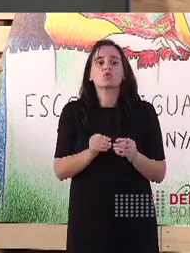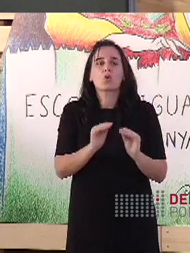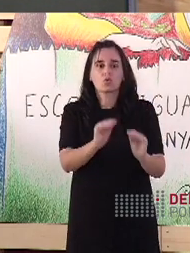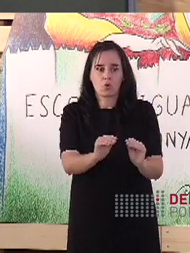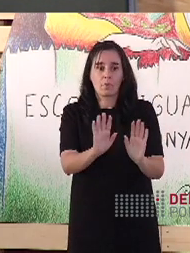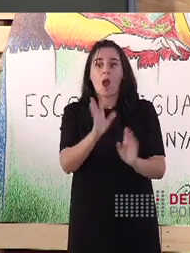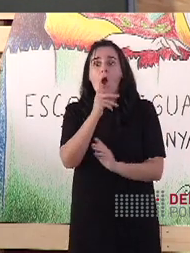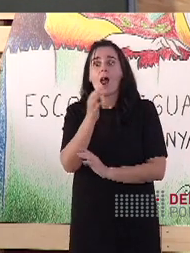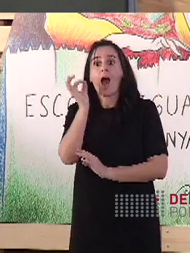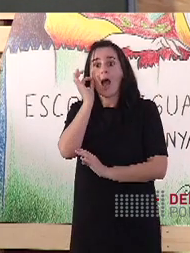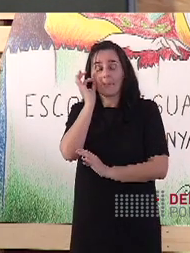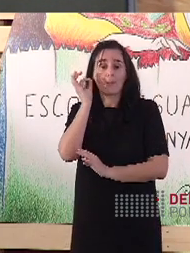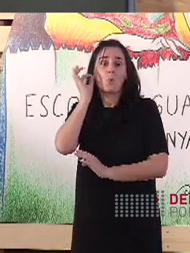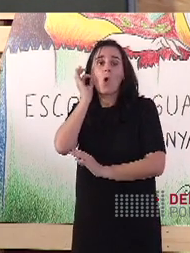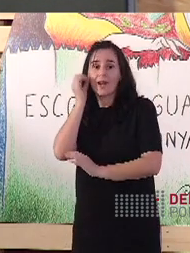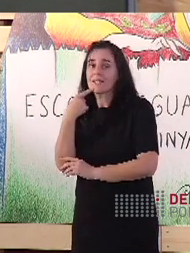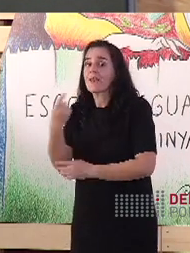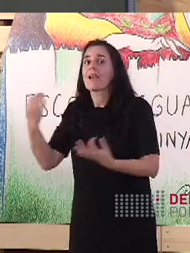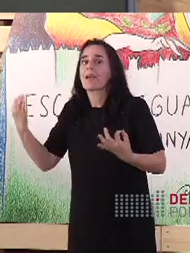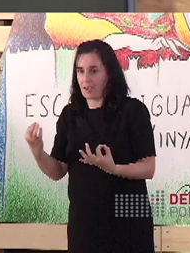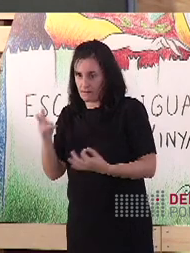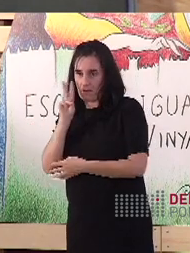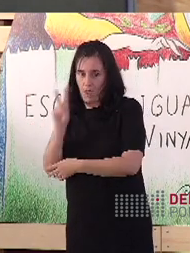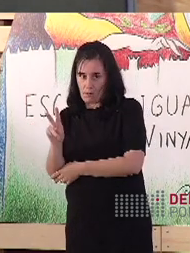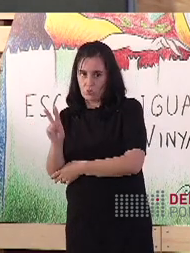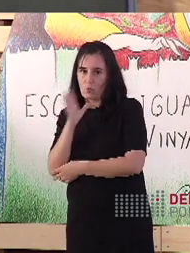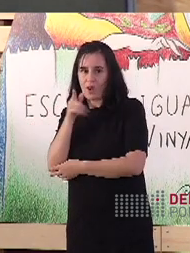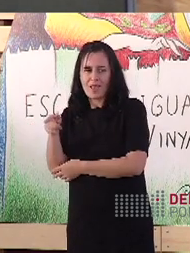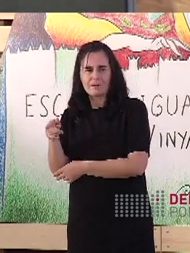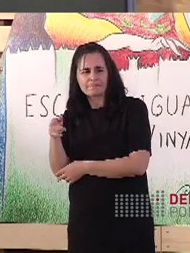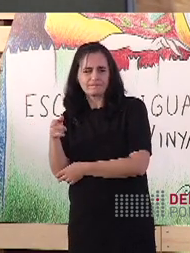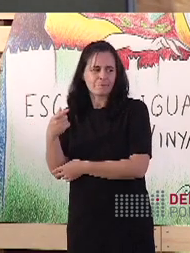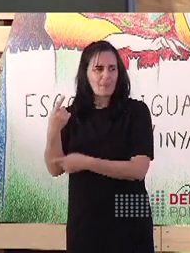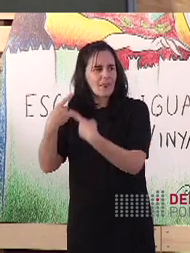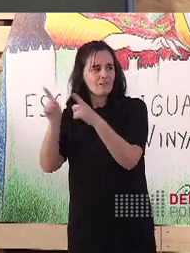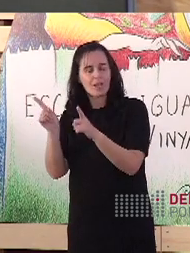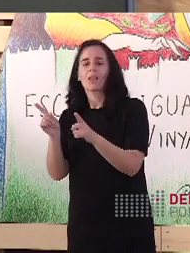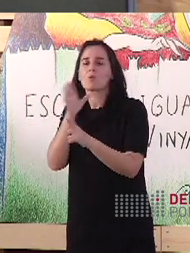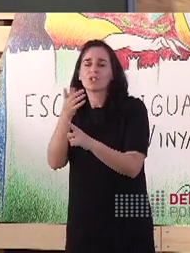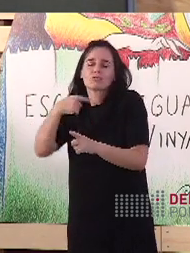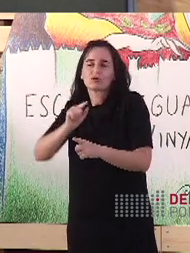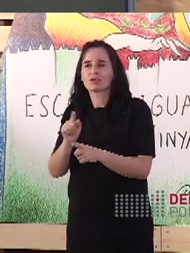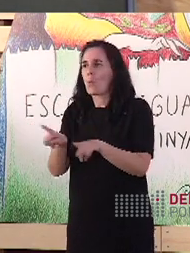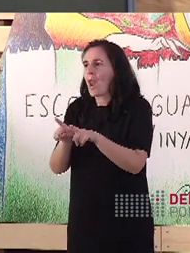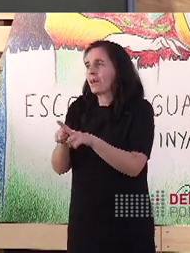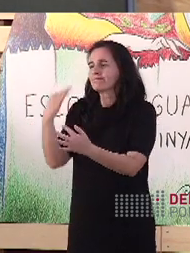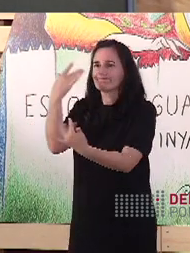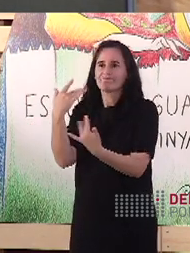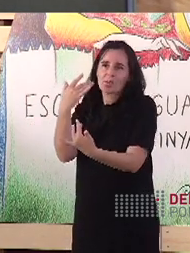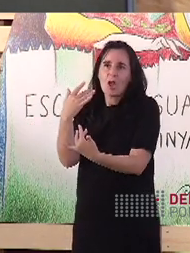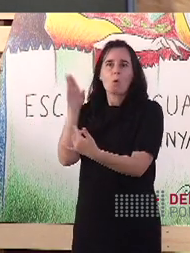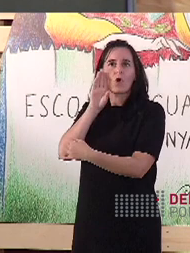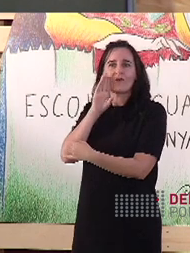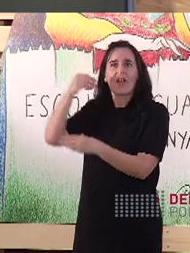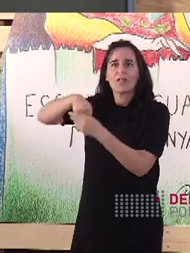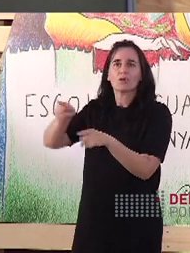a ver qué dicen ellas, porque aquí luego ocurre otra cosa y es que nos han vendido la pornografía como una vida de lujos,